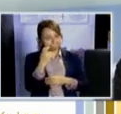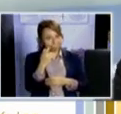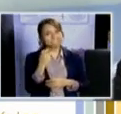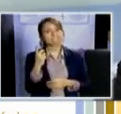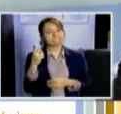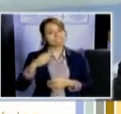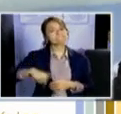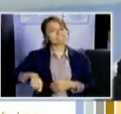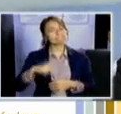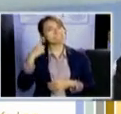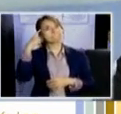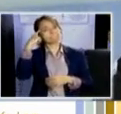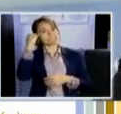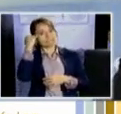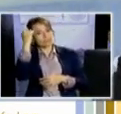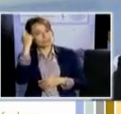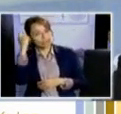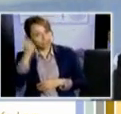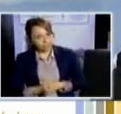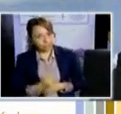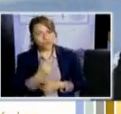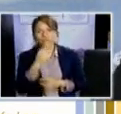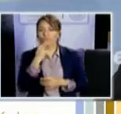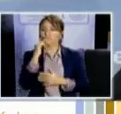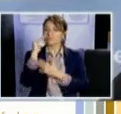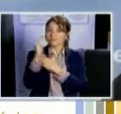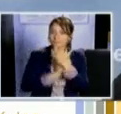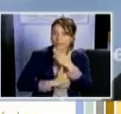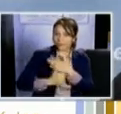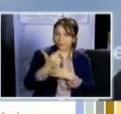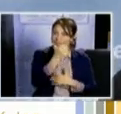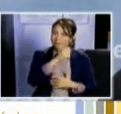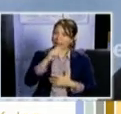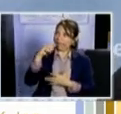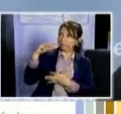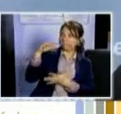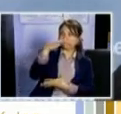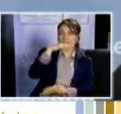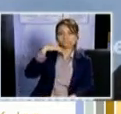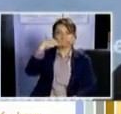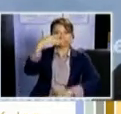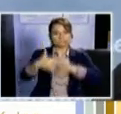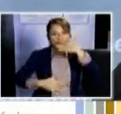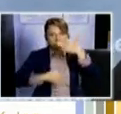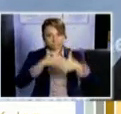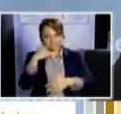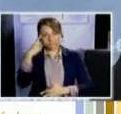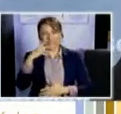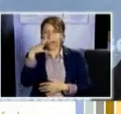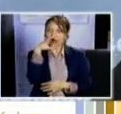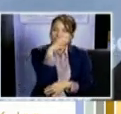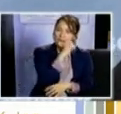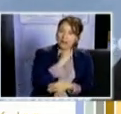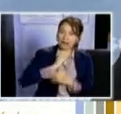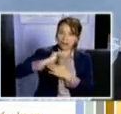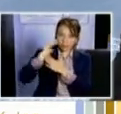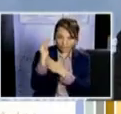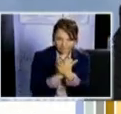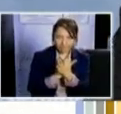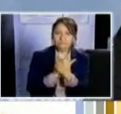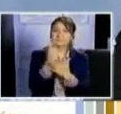cambio climático, y para eso creo que ha habido anuncios bastante claros y quizá sean hasta